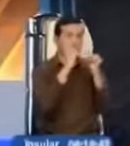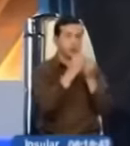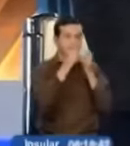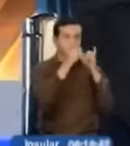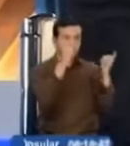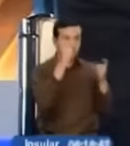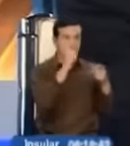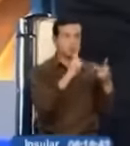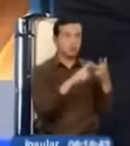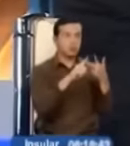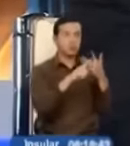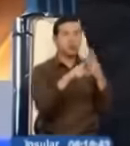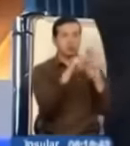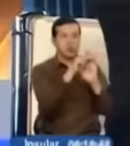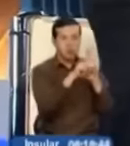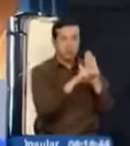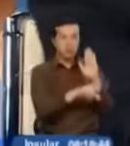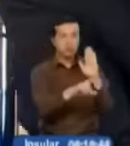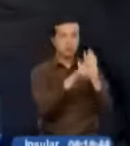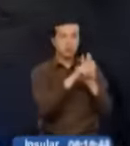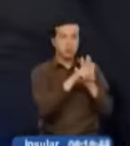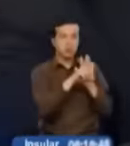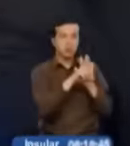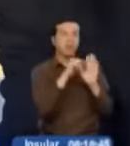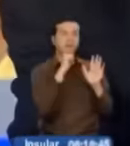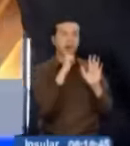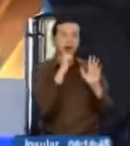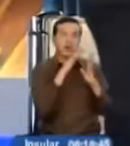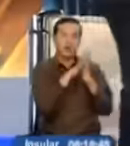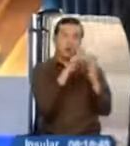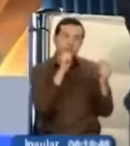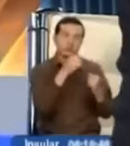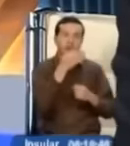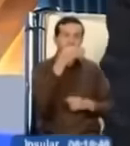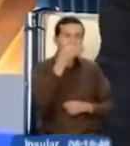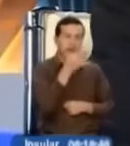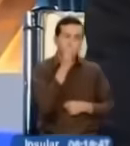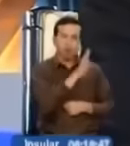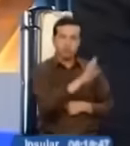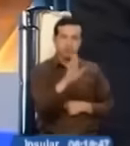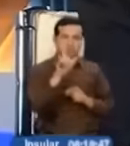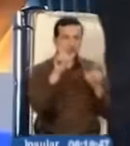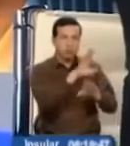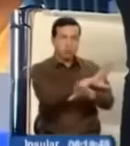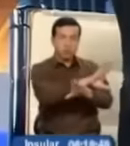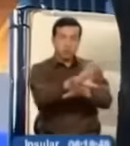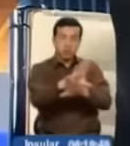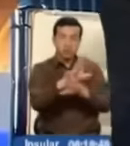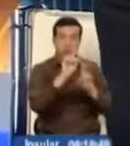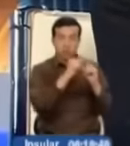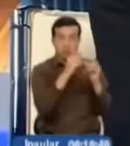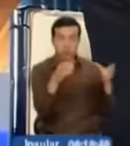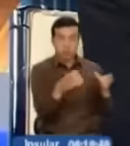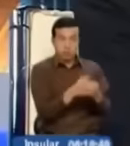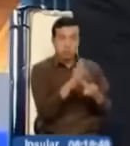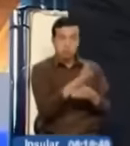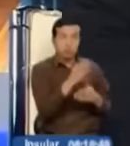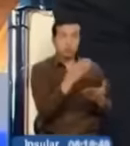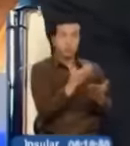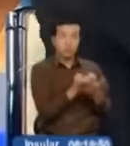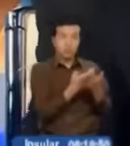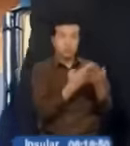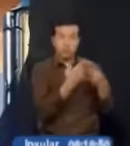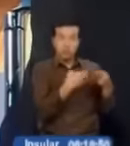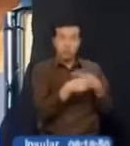control, desde las regulaciones, no se está comprendiendo la realidad de este sector de la población o de este sector de la actividad económica